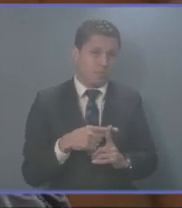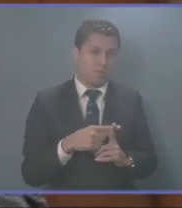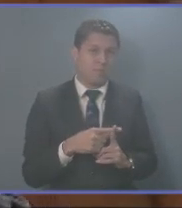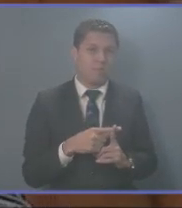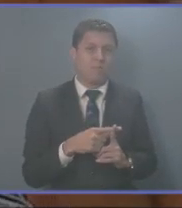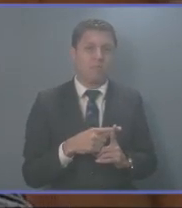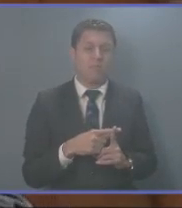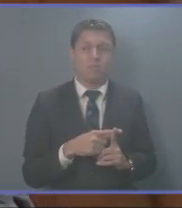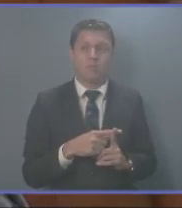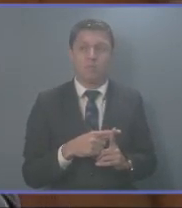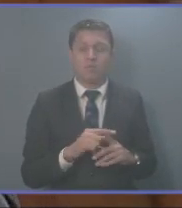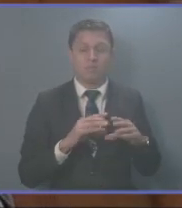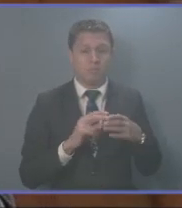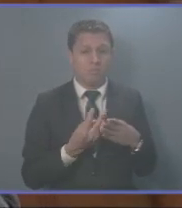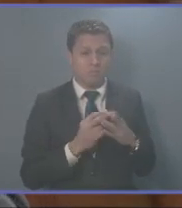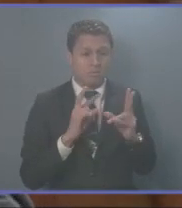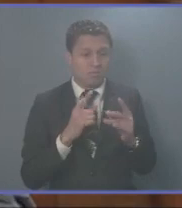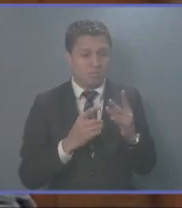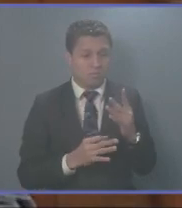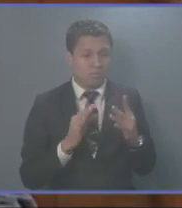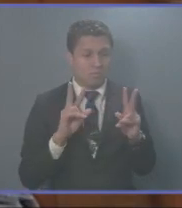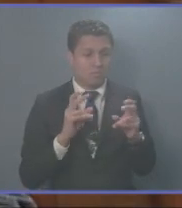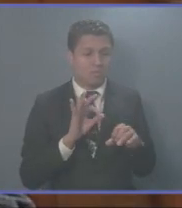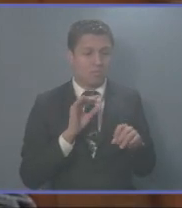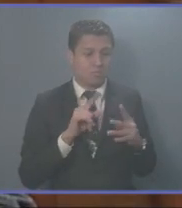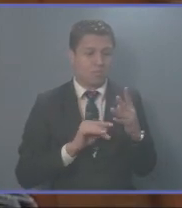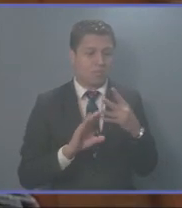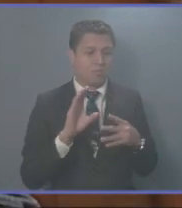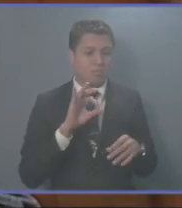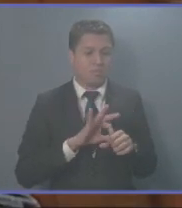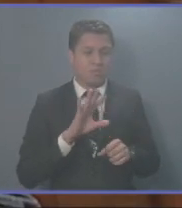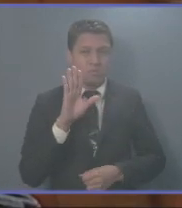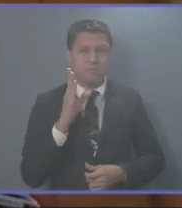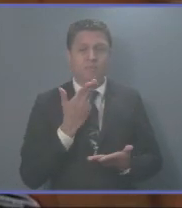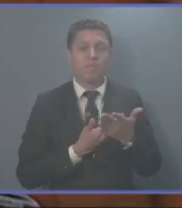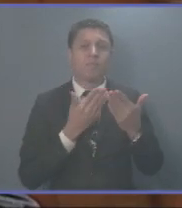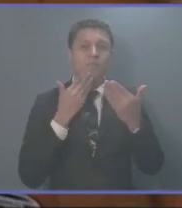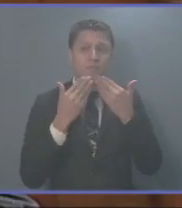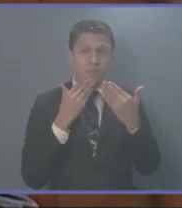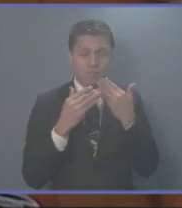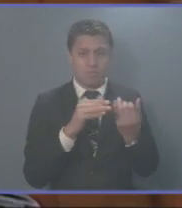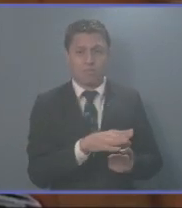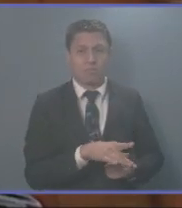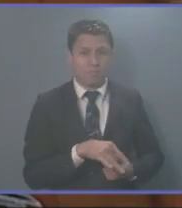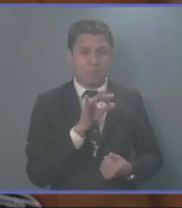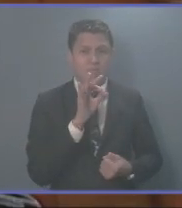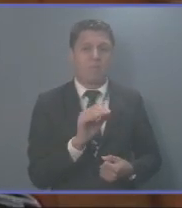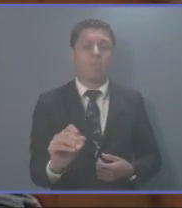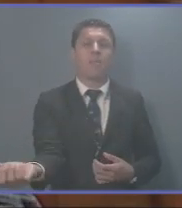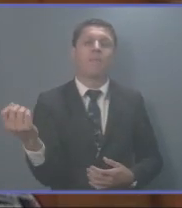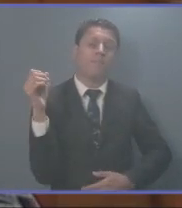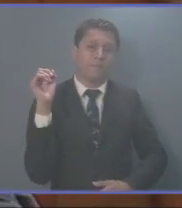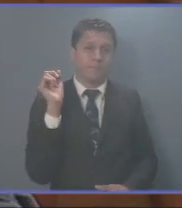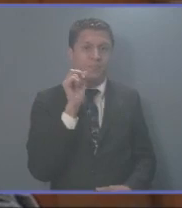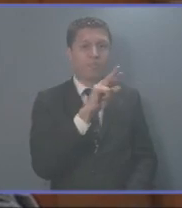parcial. La Comisión de Legislación y Puntos Constitucionales se refiere a los expedientes número